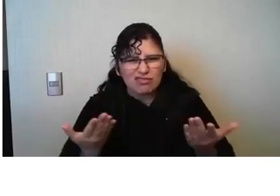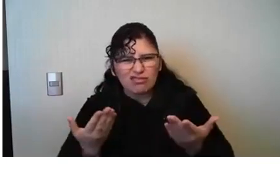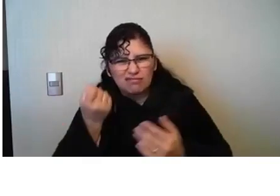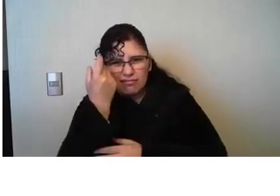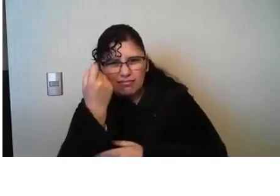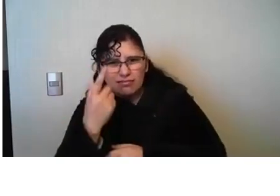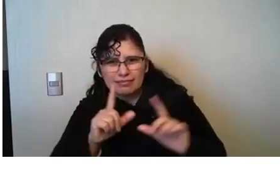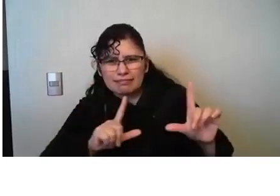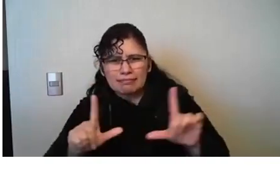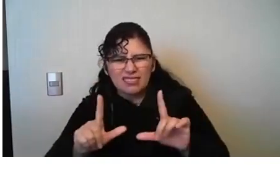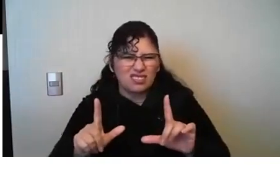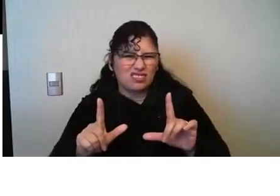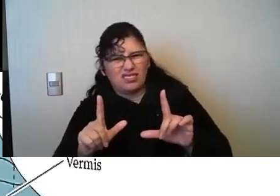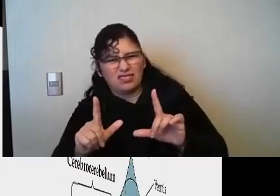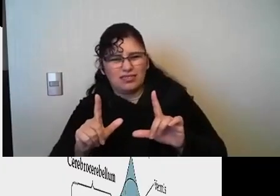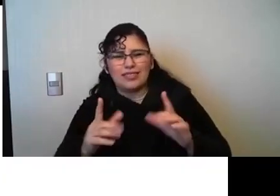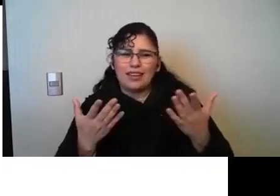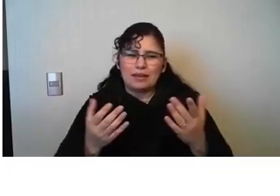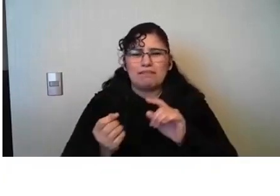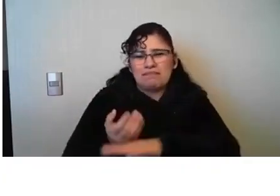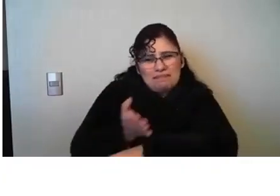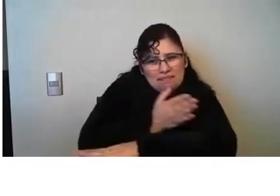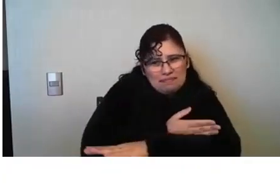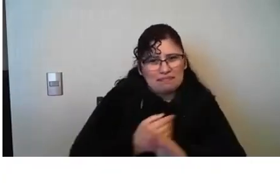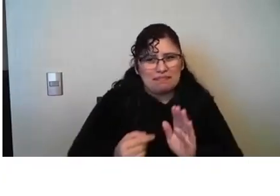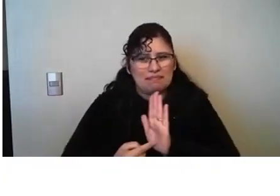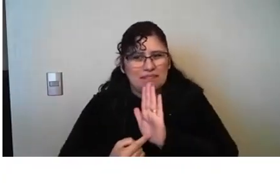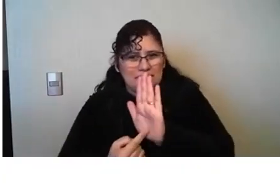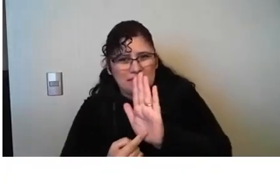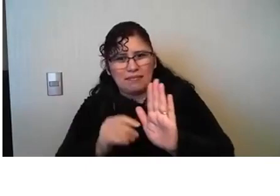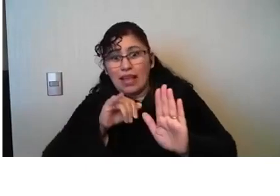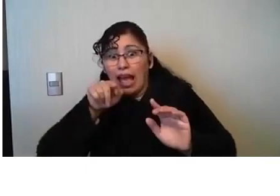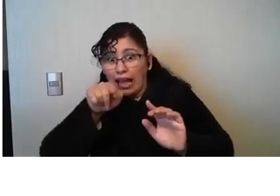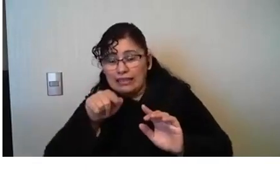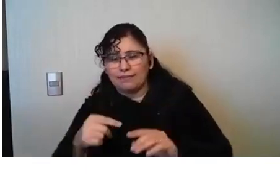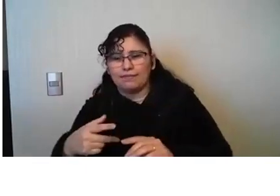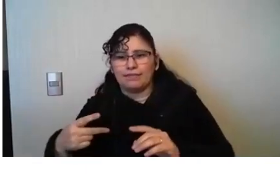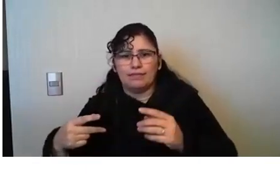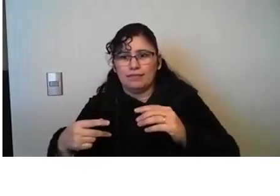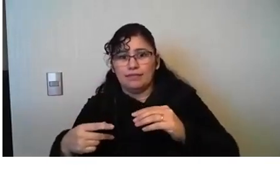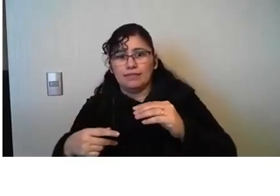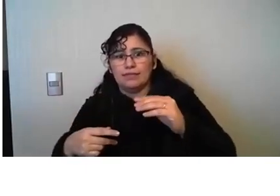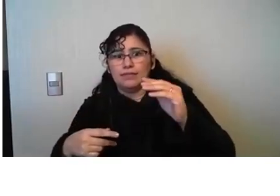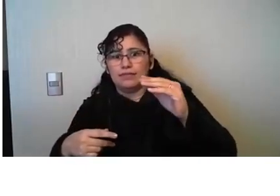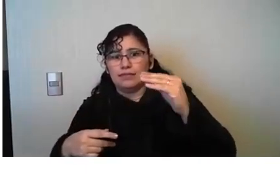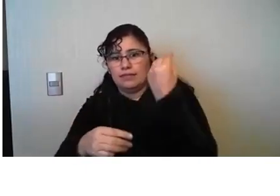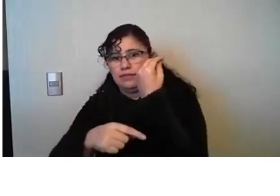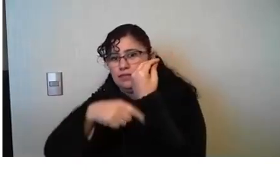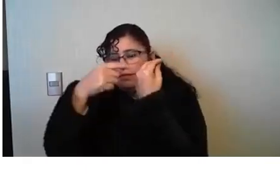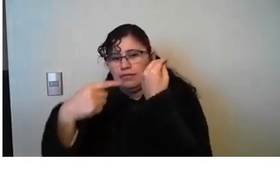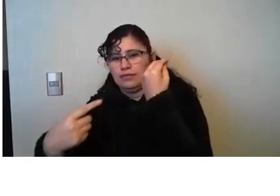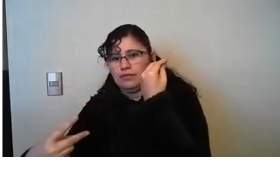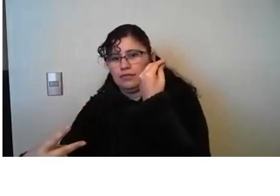lo que hay que realizar, vamos a volver a la anterior, es un corte, donde estoy indicando yo el puntero, un